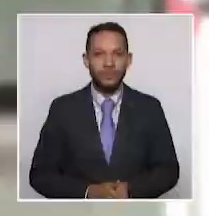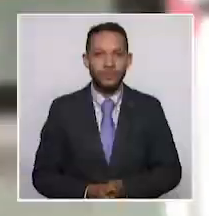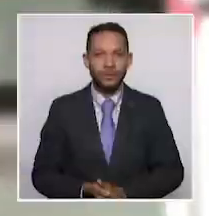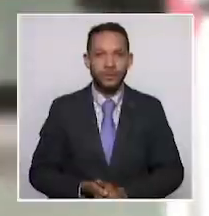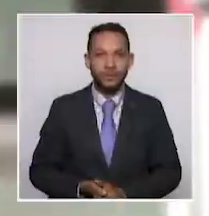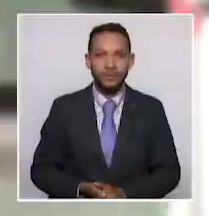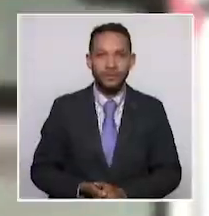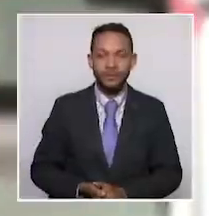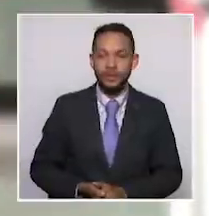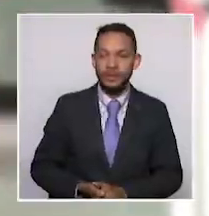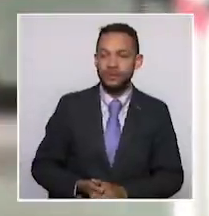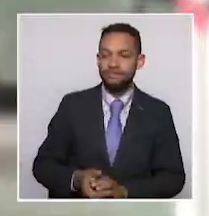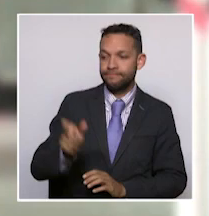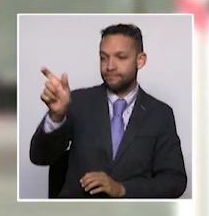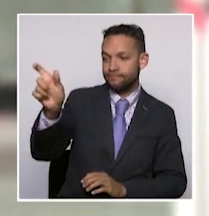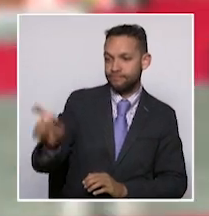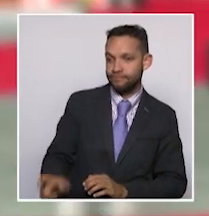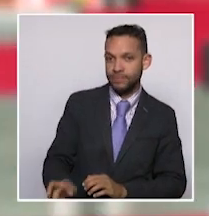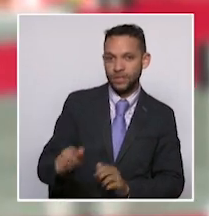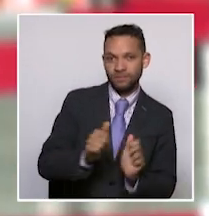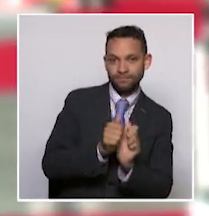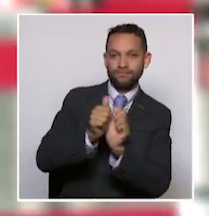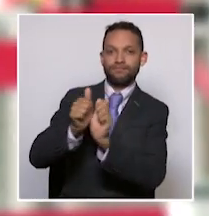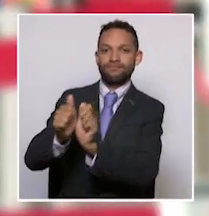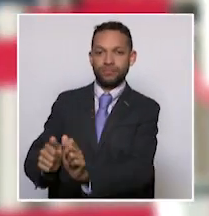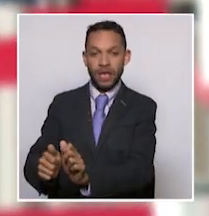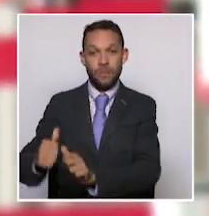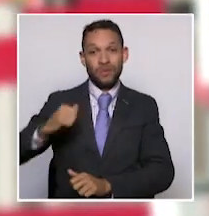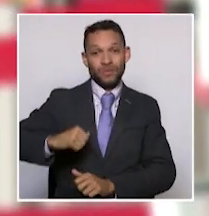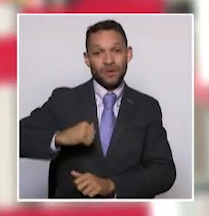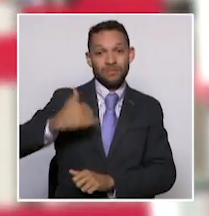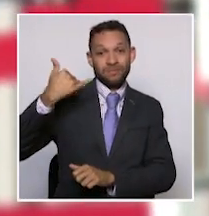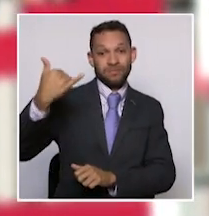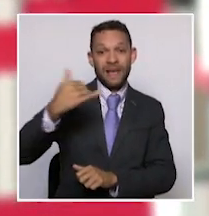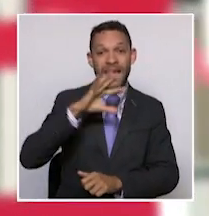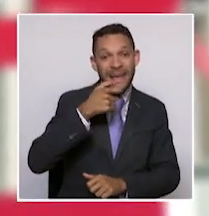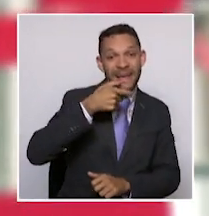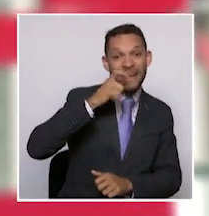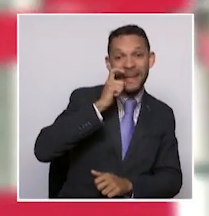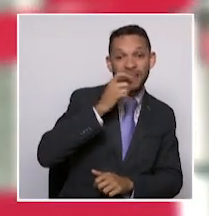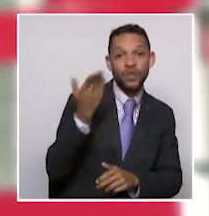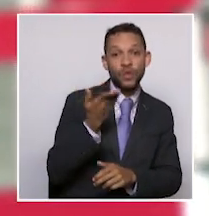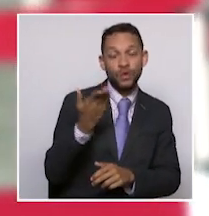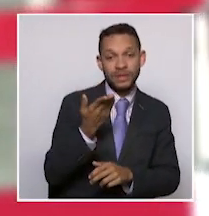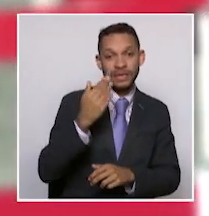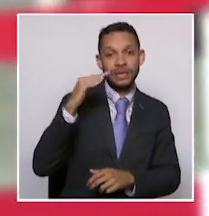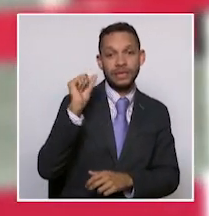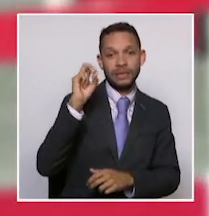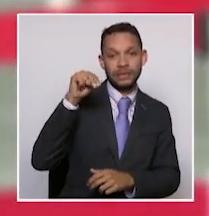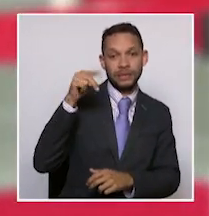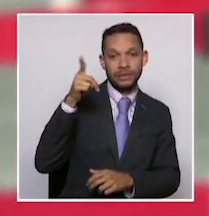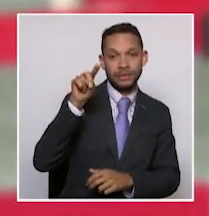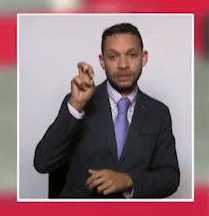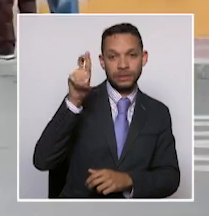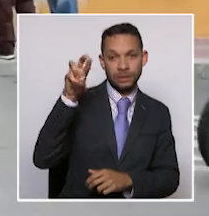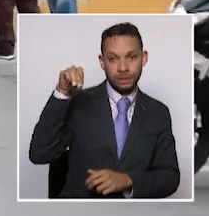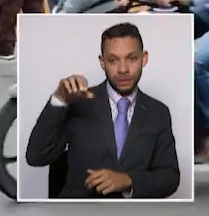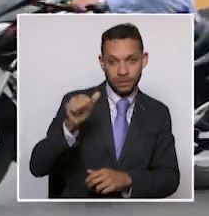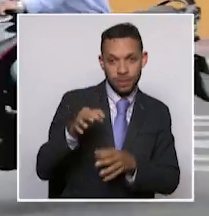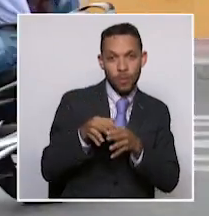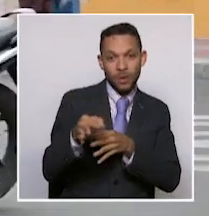Un nuevo caso de trata de personas se registró en Caldas. Este último hecho fue en el municipio de Anserma. Según datos oficiales,